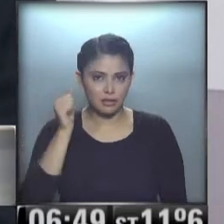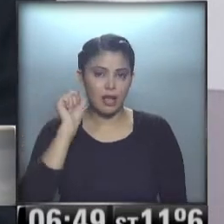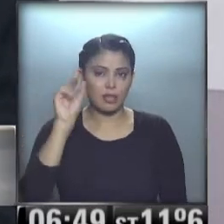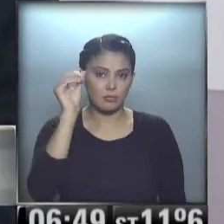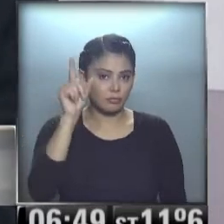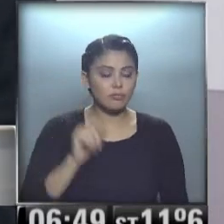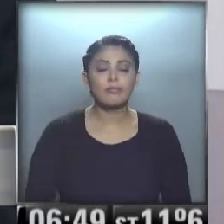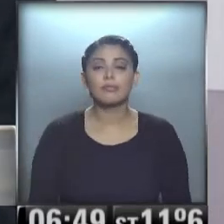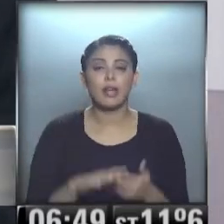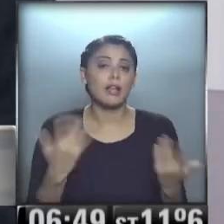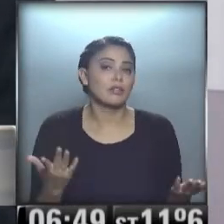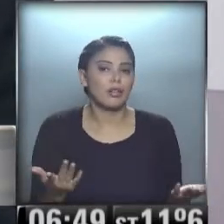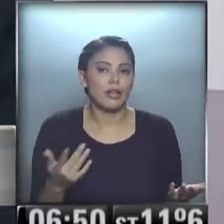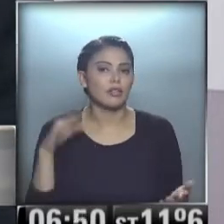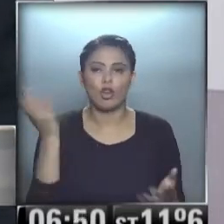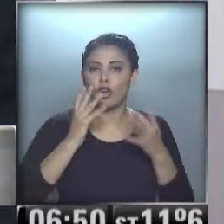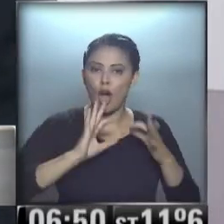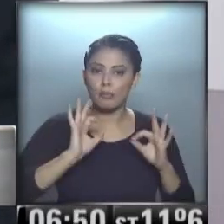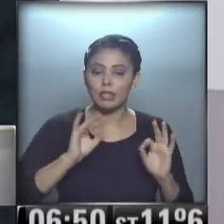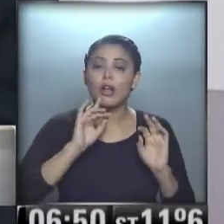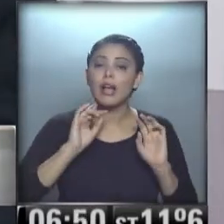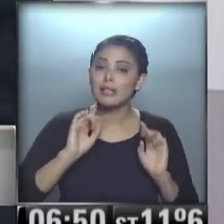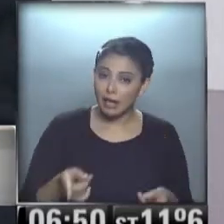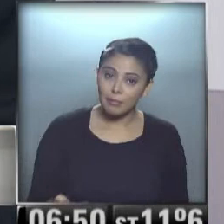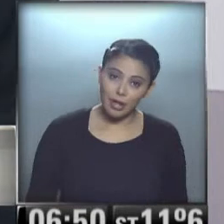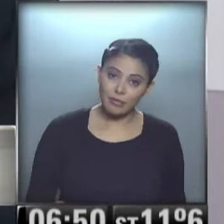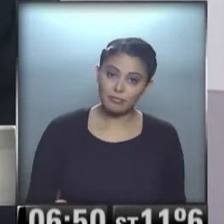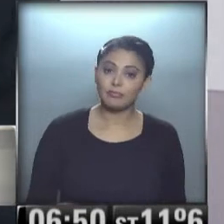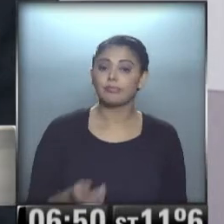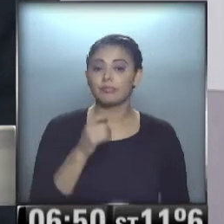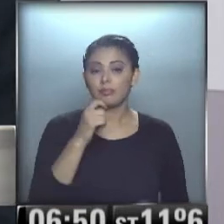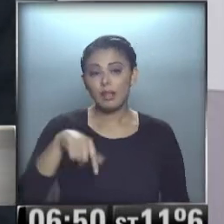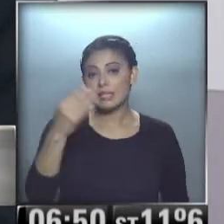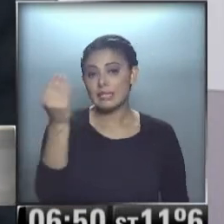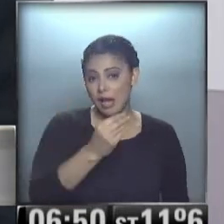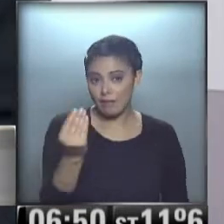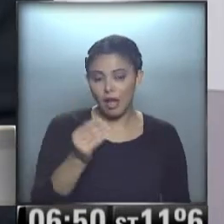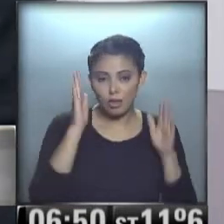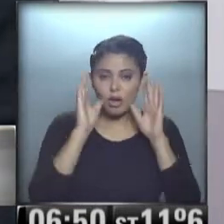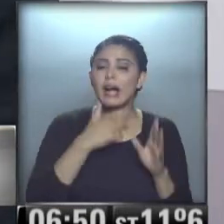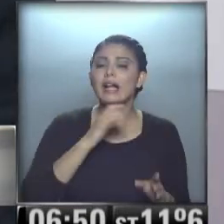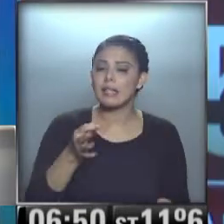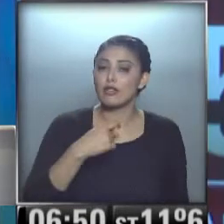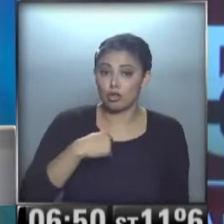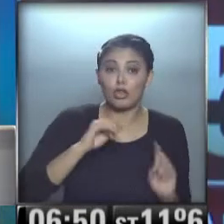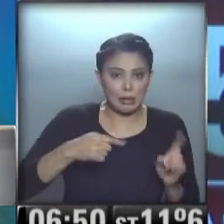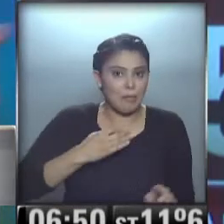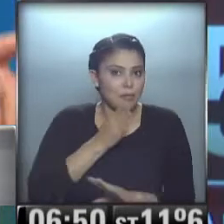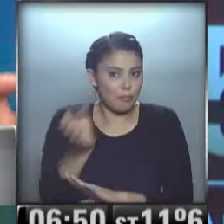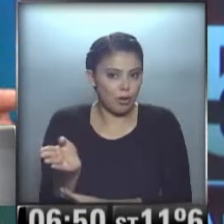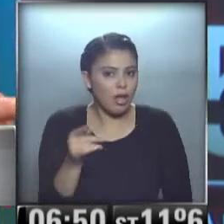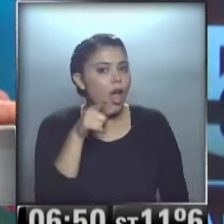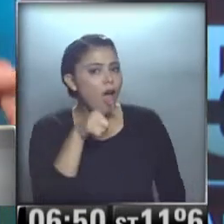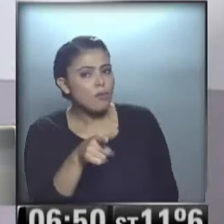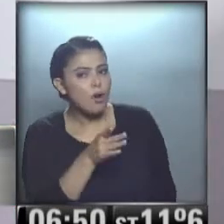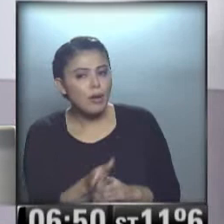do Sahuipe, así que no nos faltará nada. Como tampoco, y ya entrando en el día sábado, ajá, queremos saber, voy a ir yo también, por eso